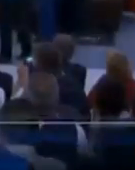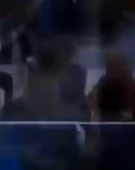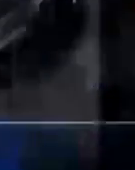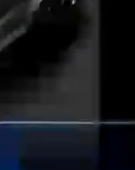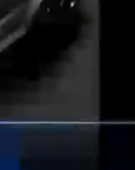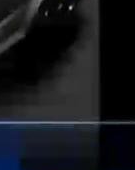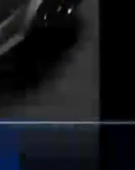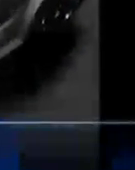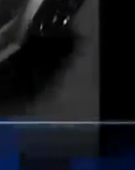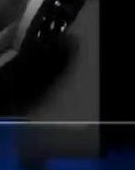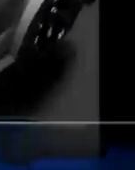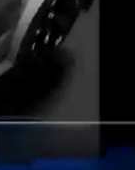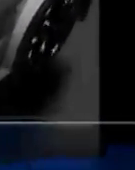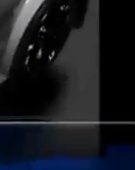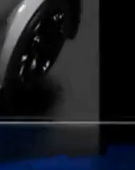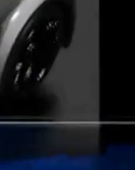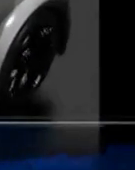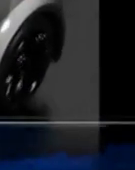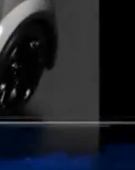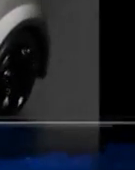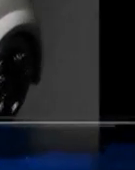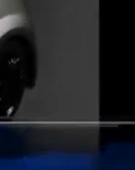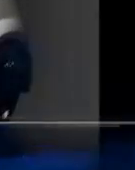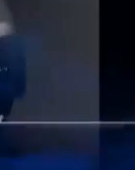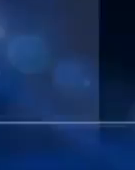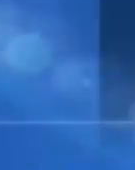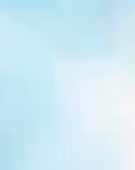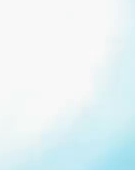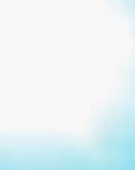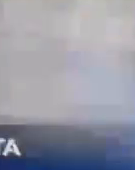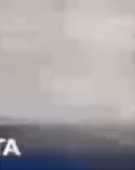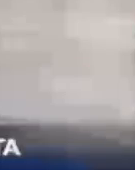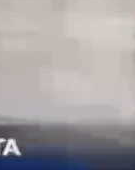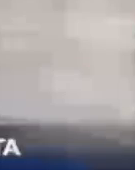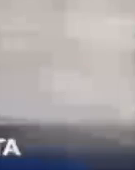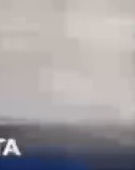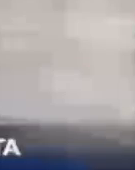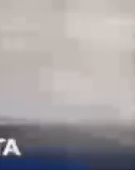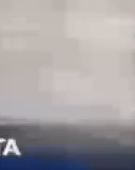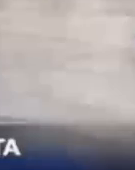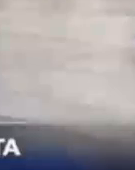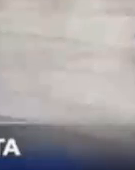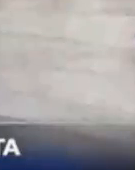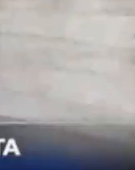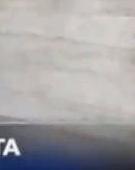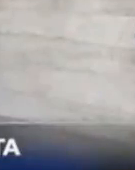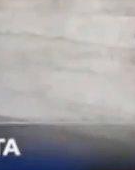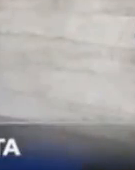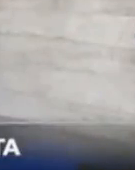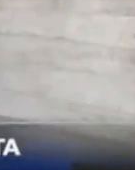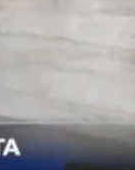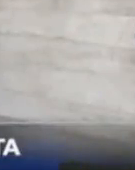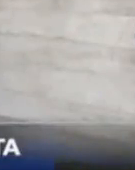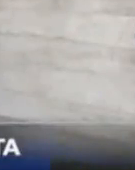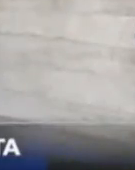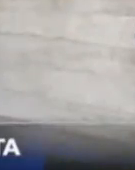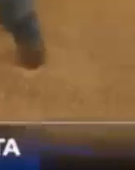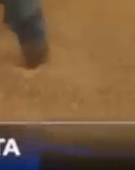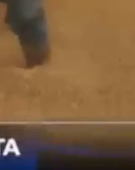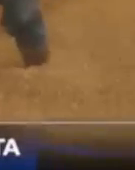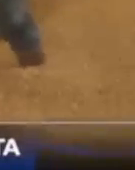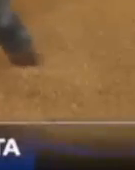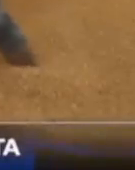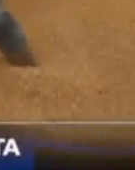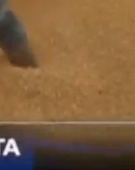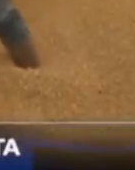de producción de autos eléctricos, gracias a RedTech. Más de 94 productores de maíz se benefician con